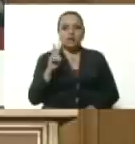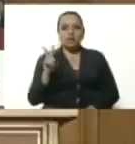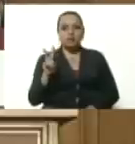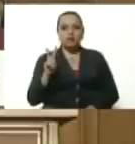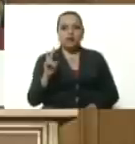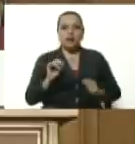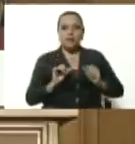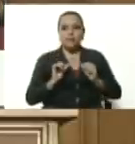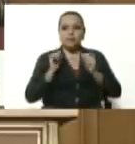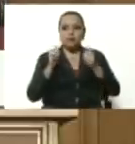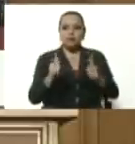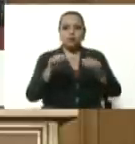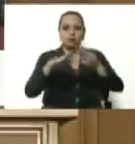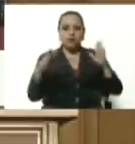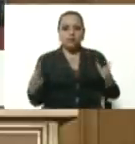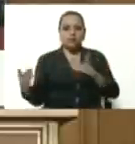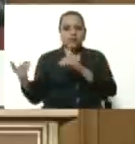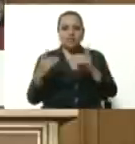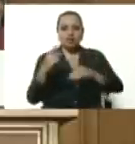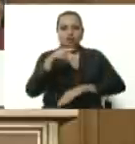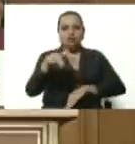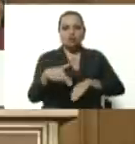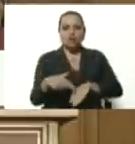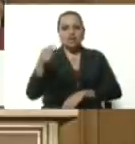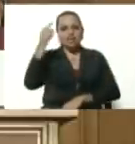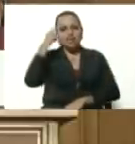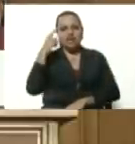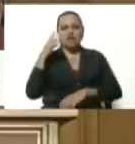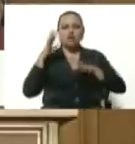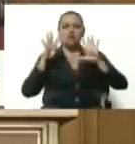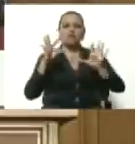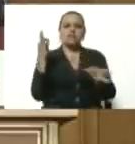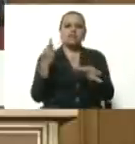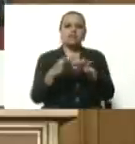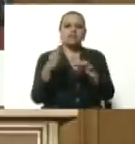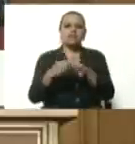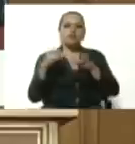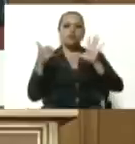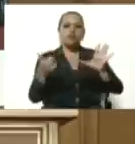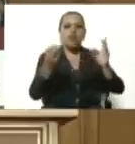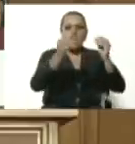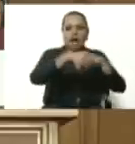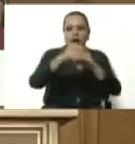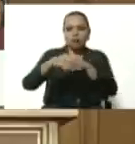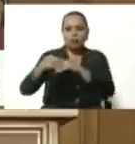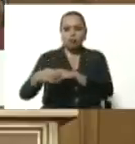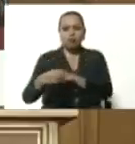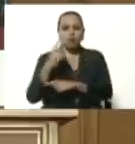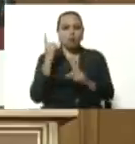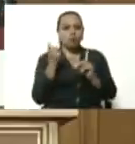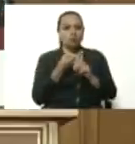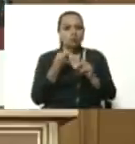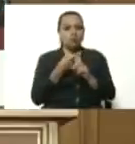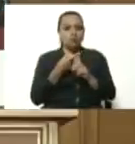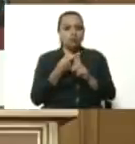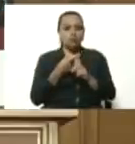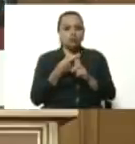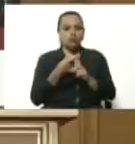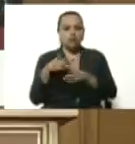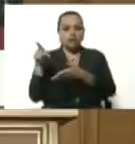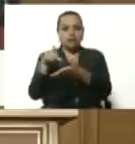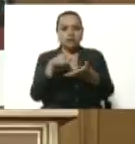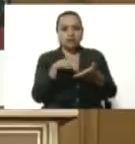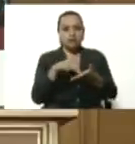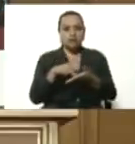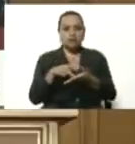una mesa de diálogo nacional el día 9 de septiembre con 6 acuerdos. Uno, que se incorporarían a la Asamblea Nacional